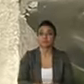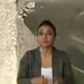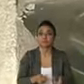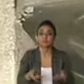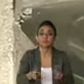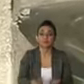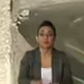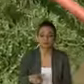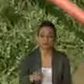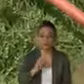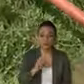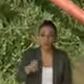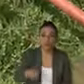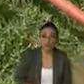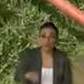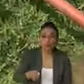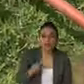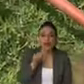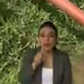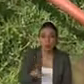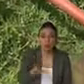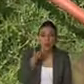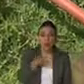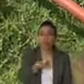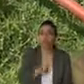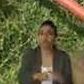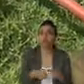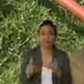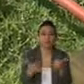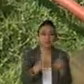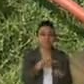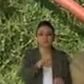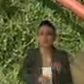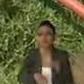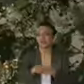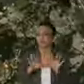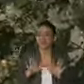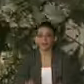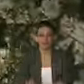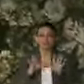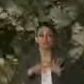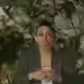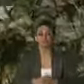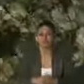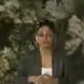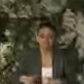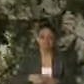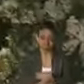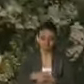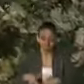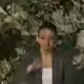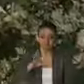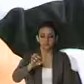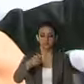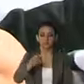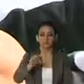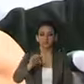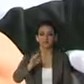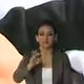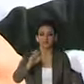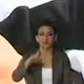los bebederos de agua y parte de los juegos infantiles dañados están en el mismo parque, ubicado en la calle Tegucigalpa.